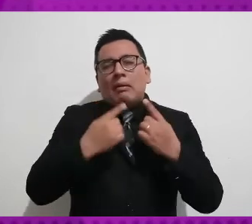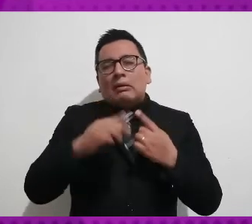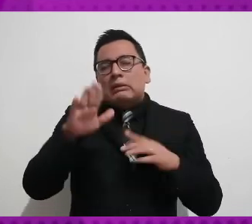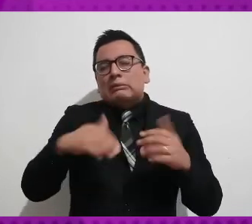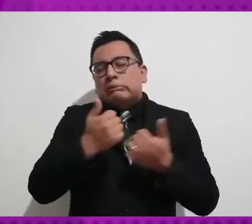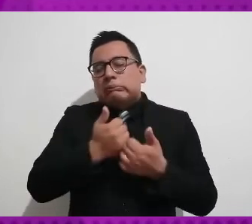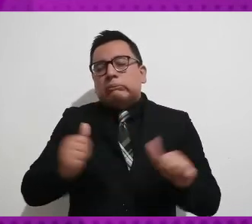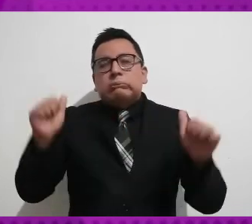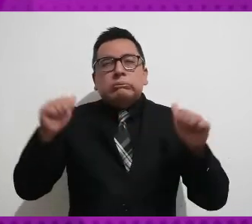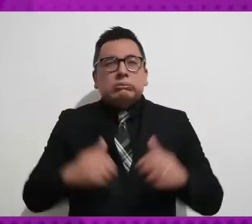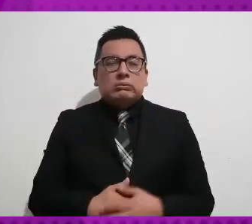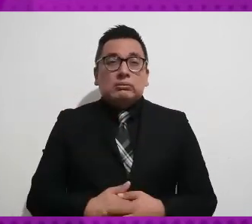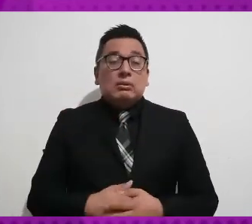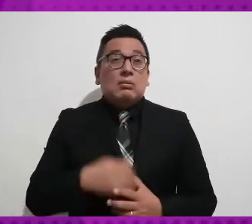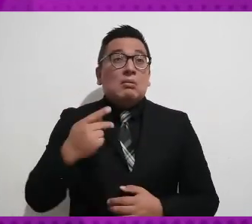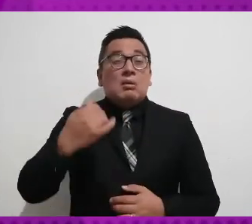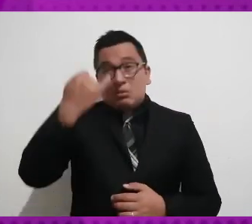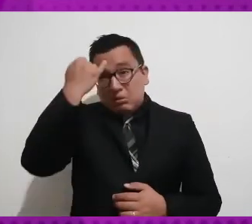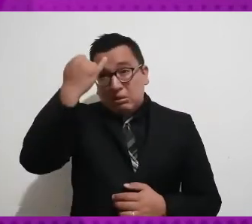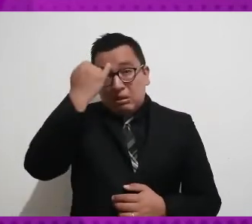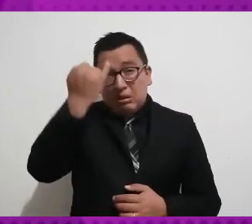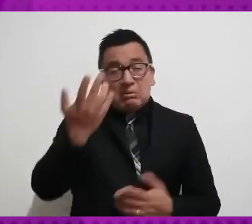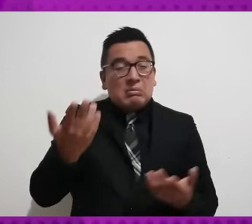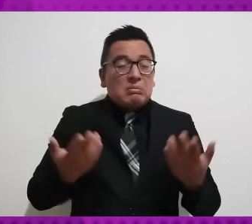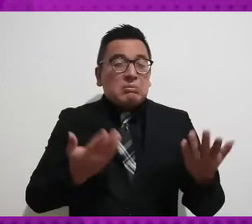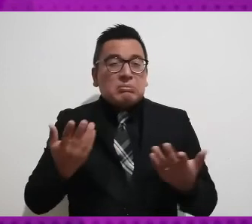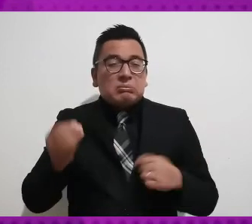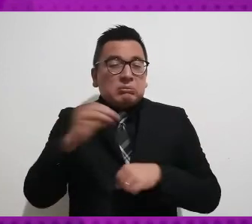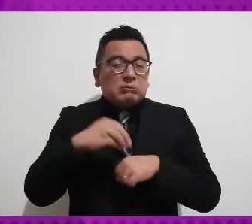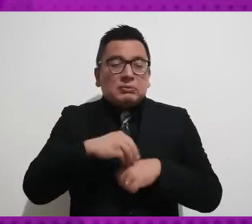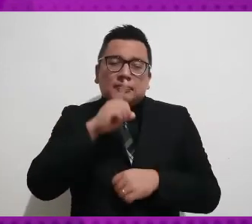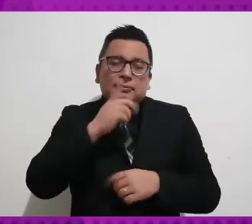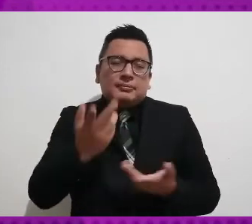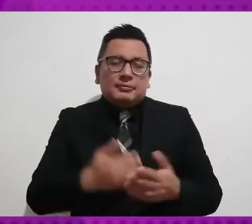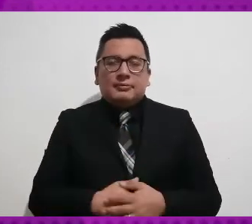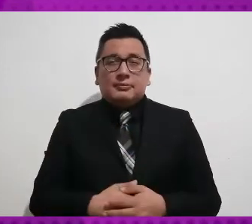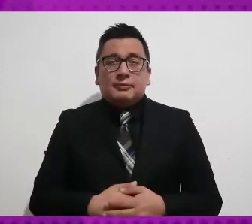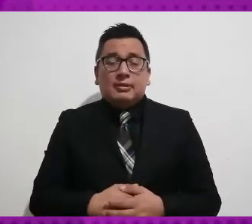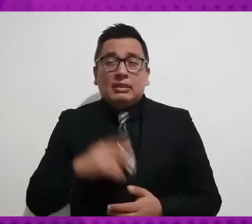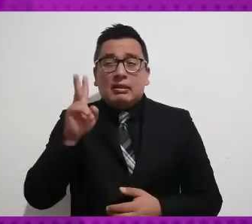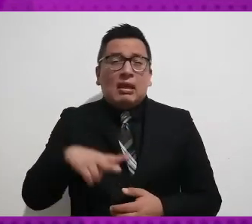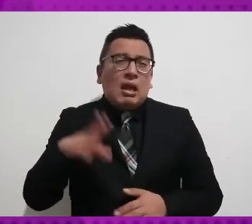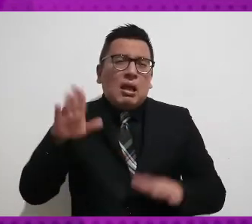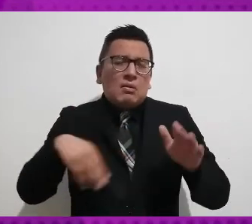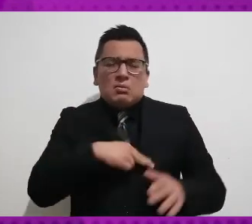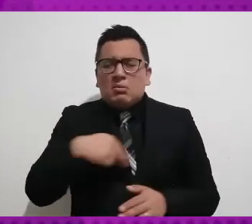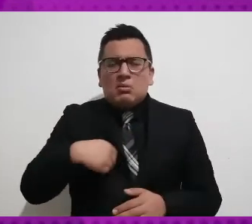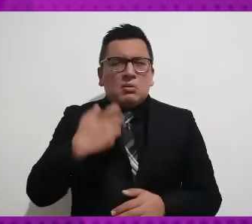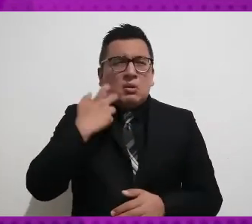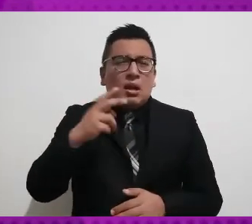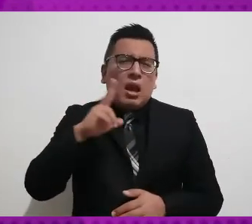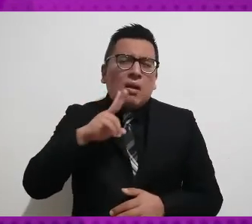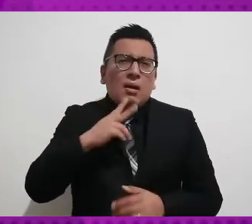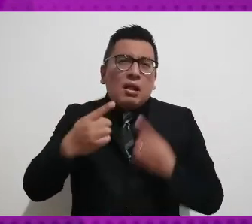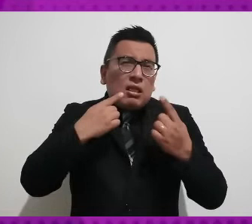Ya lo decía Carlos, no hay contraste de ideas. Y es cierto, cuando hemos planteado alguna otra forma